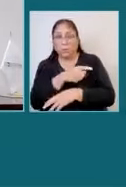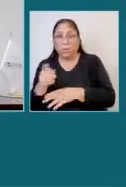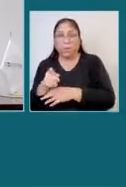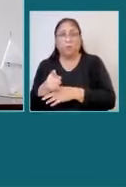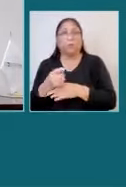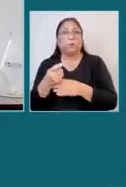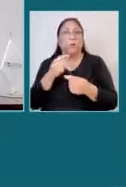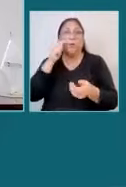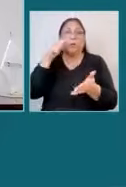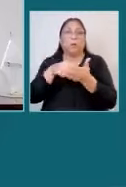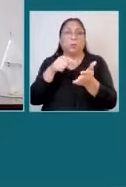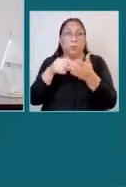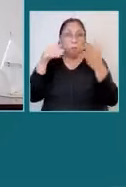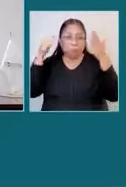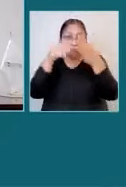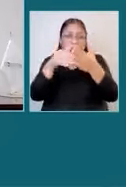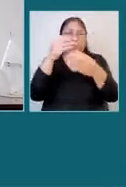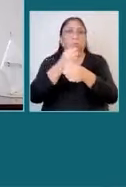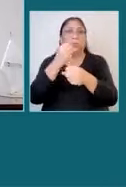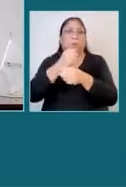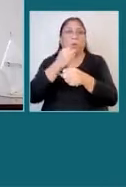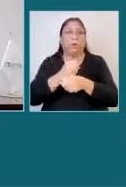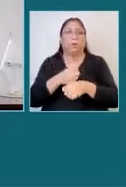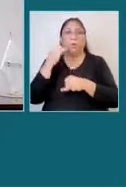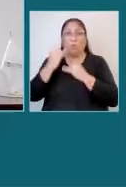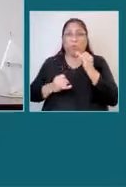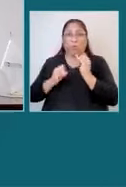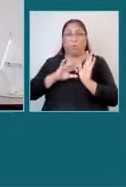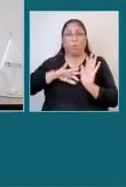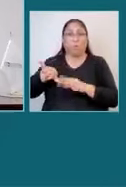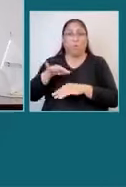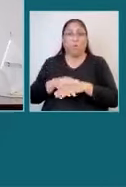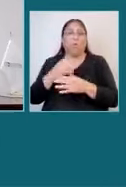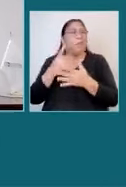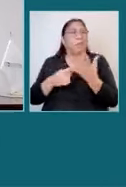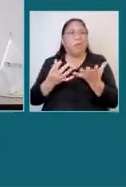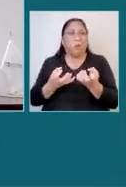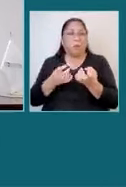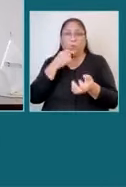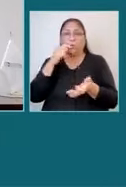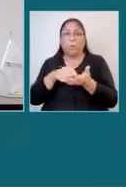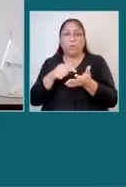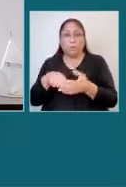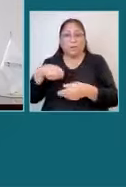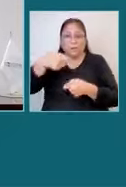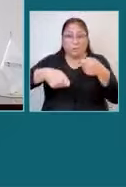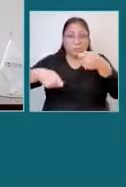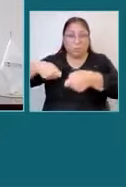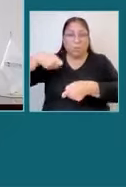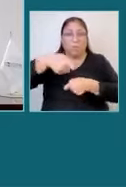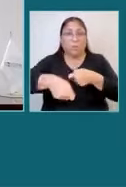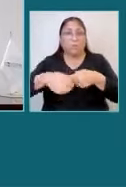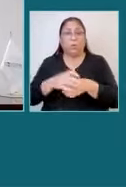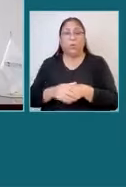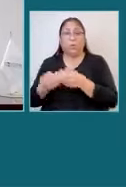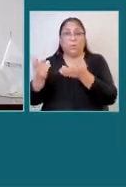en los que ellos estén trabajando. Y por último, también lo que buscamos es que estas inversiones en